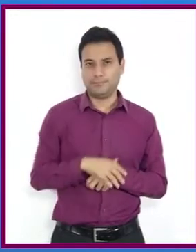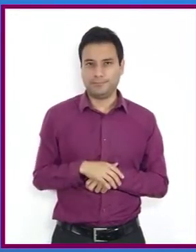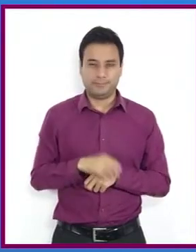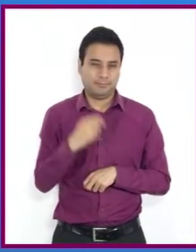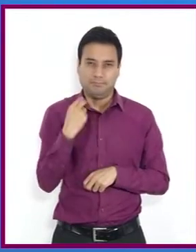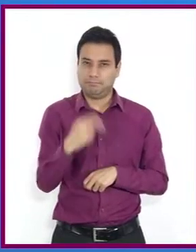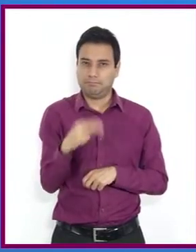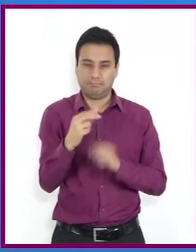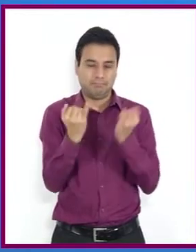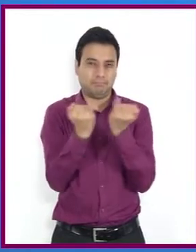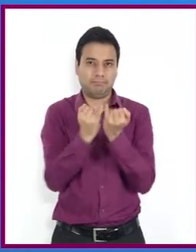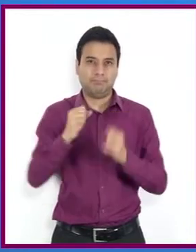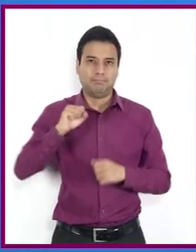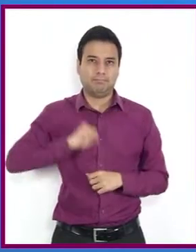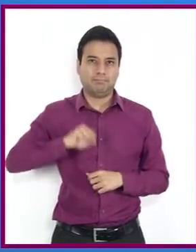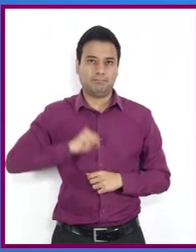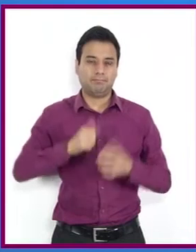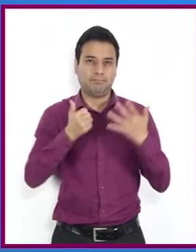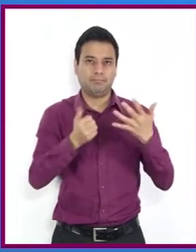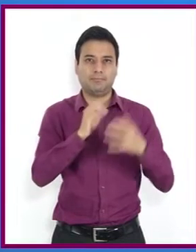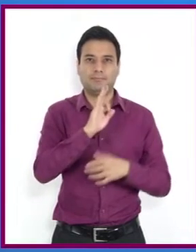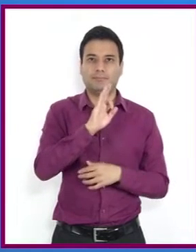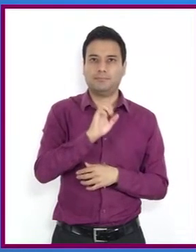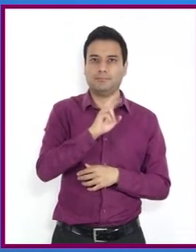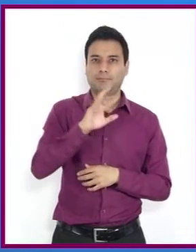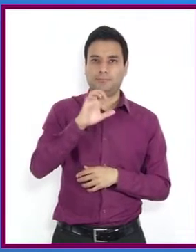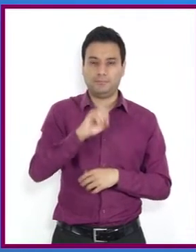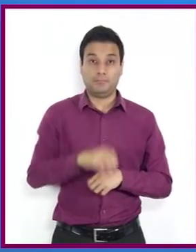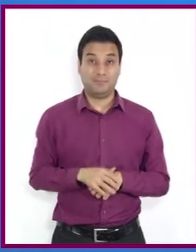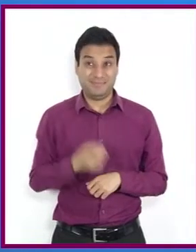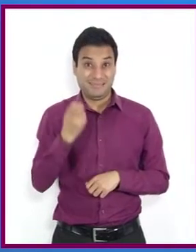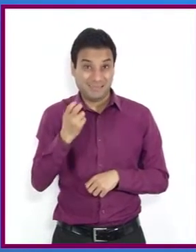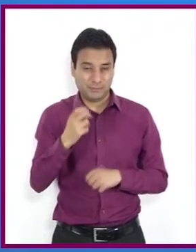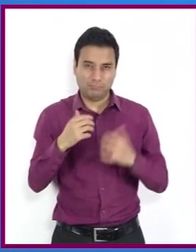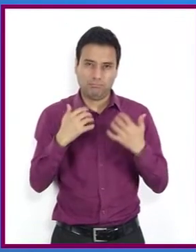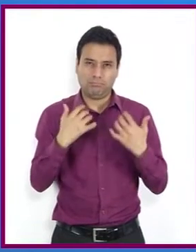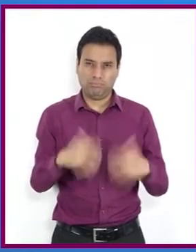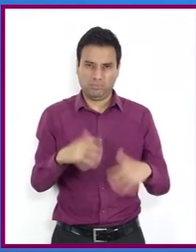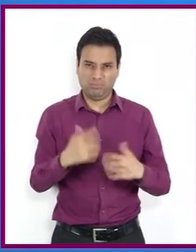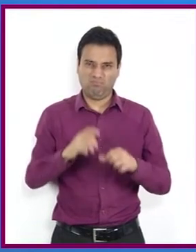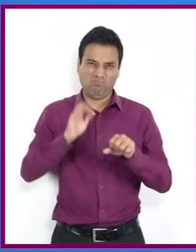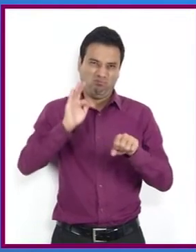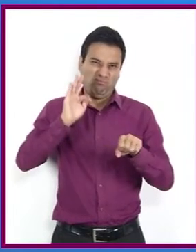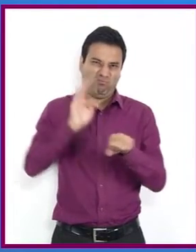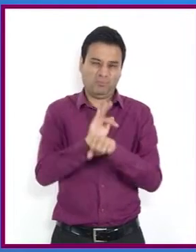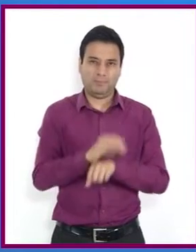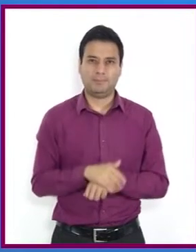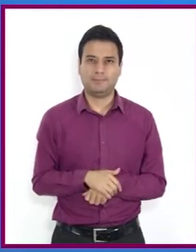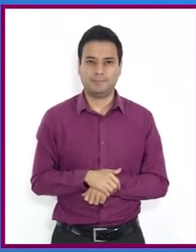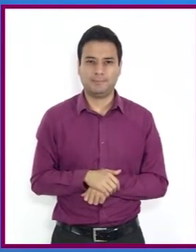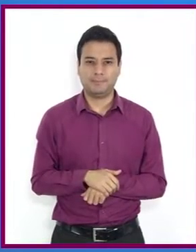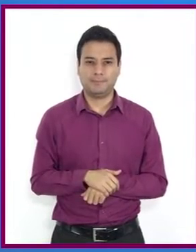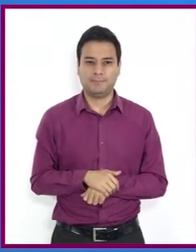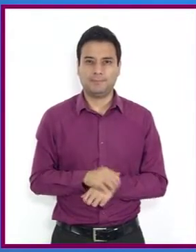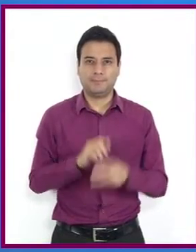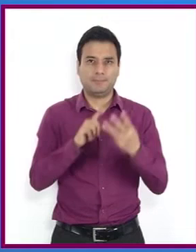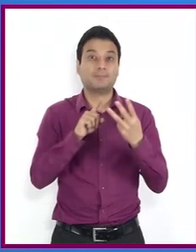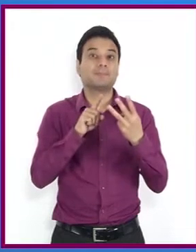del siglo VI, Férreo, defensor de los fundamentos aristotélicos.